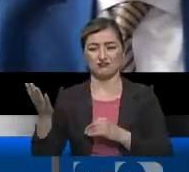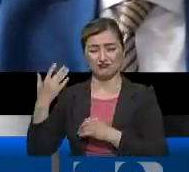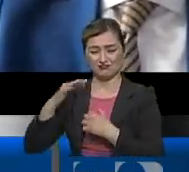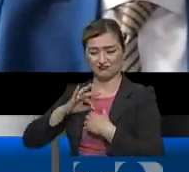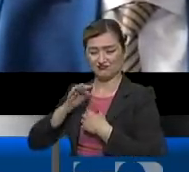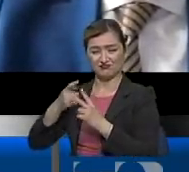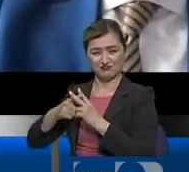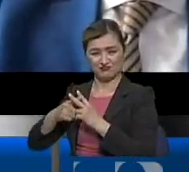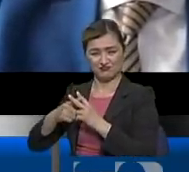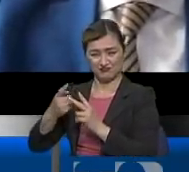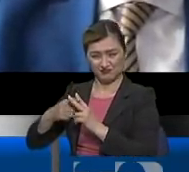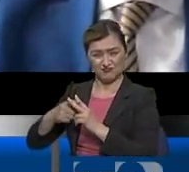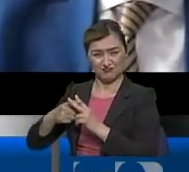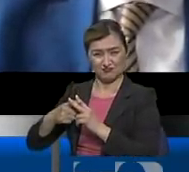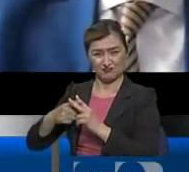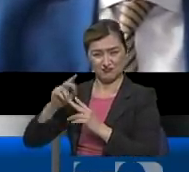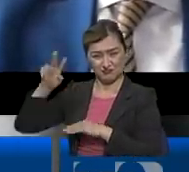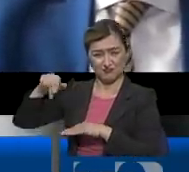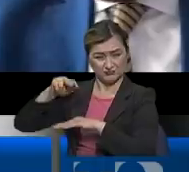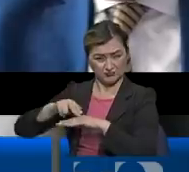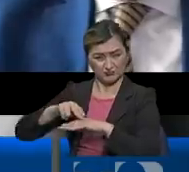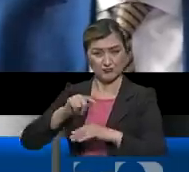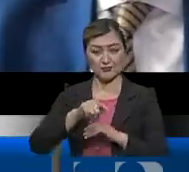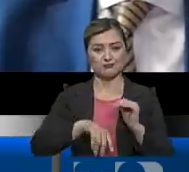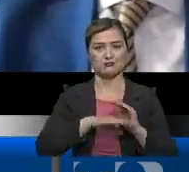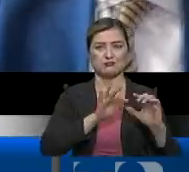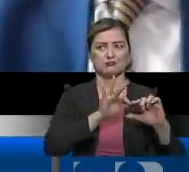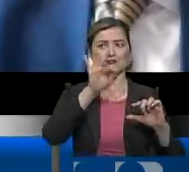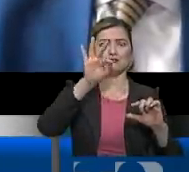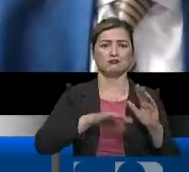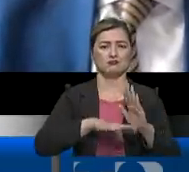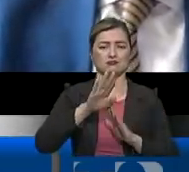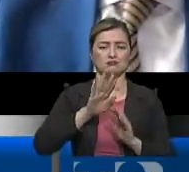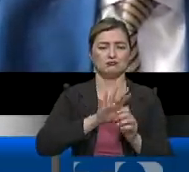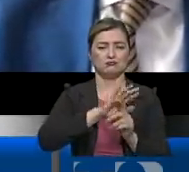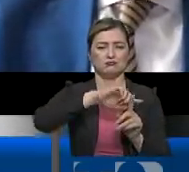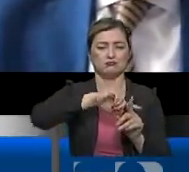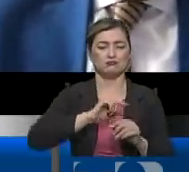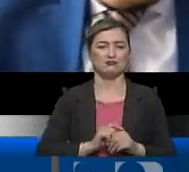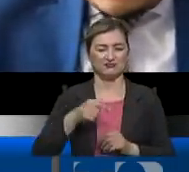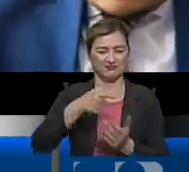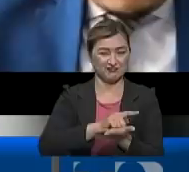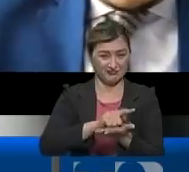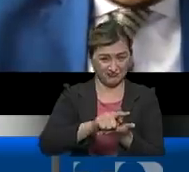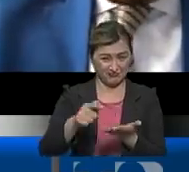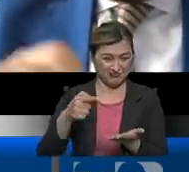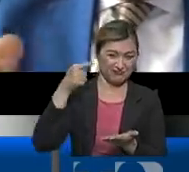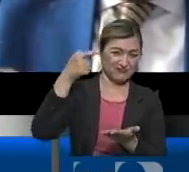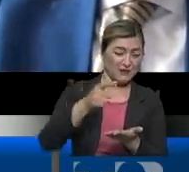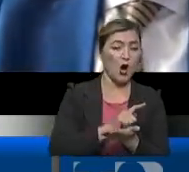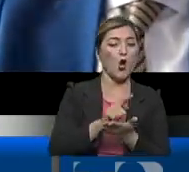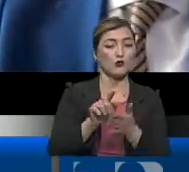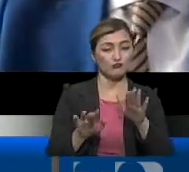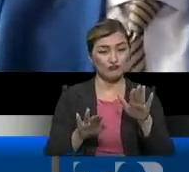número de casos que tenemos a nivel nacional desde que inició la pandemia. Vamos a tener números similares durante al menos esta semana